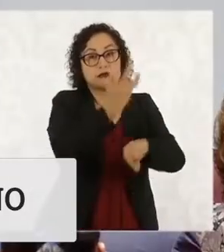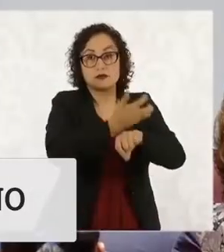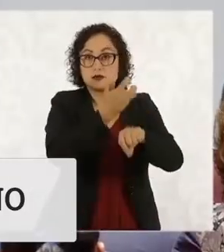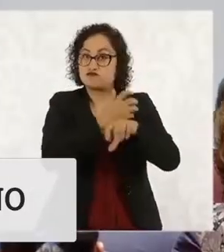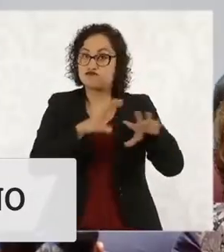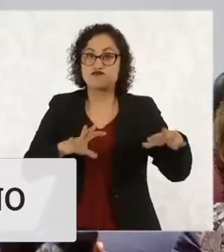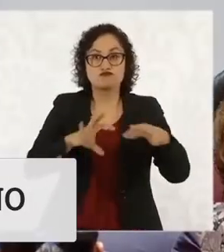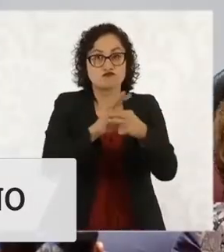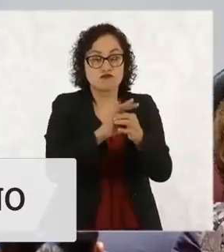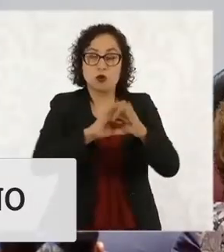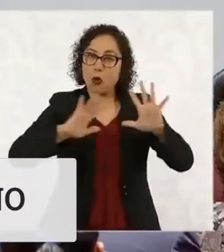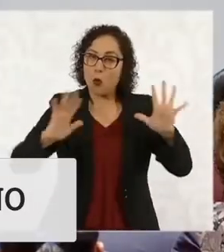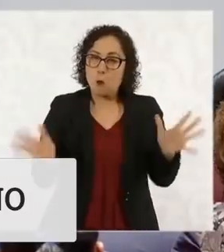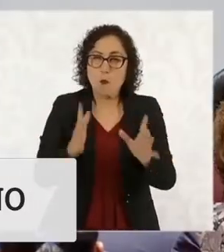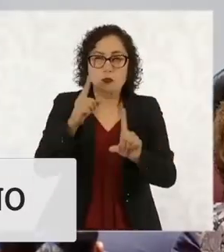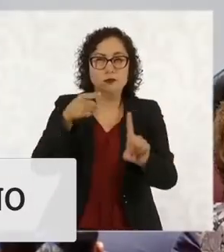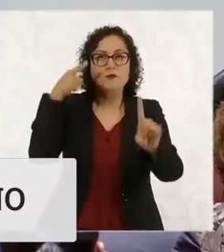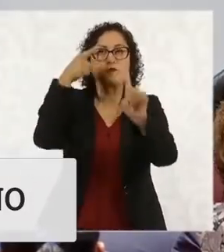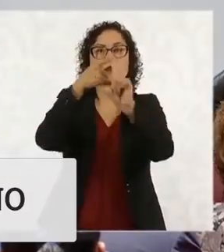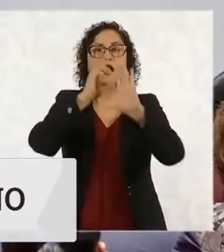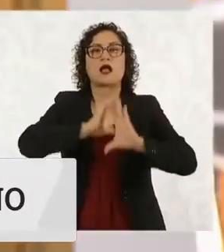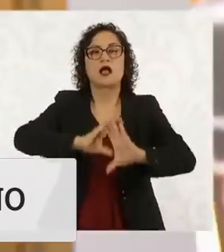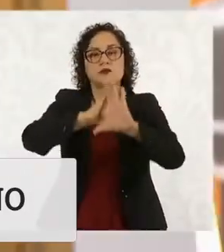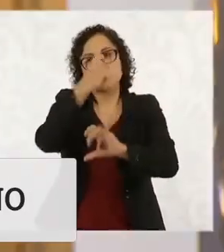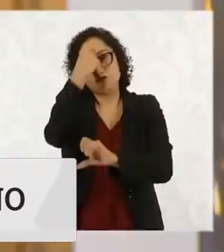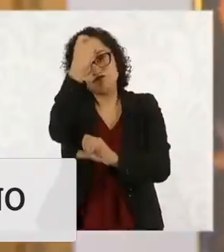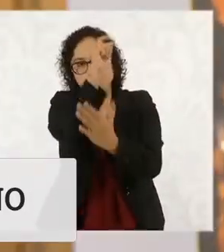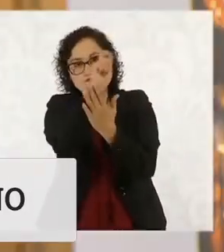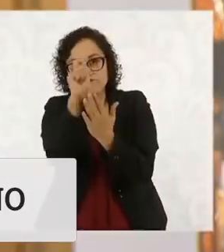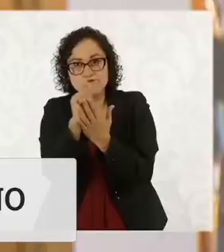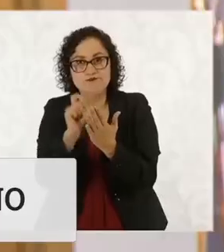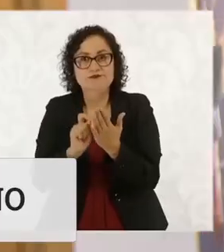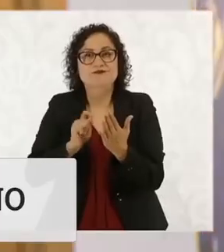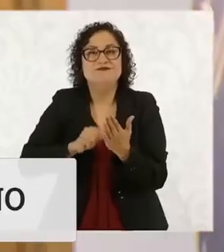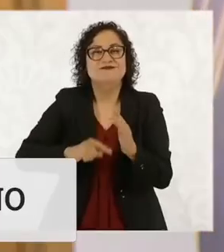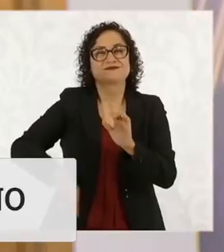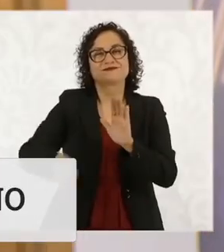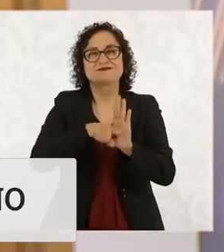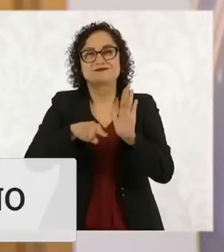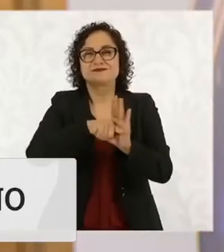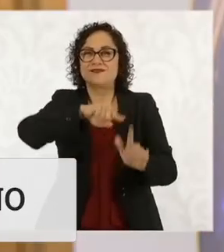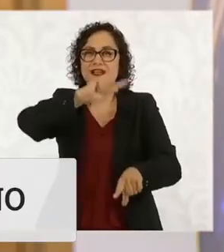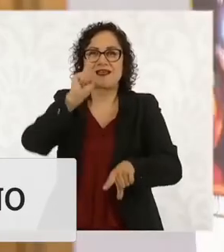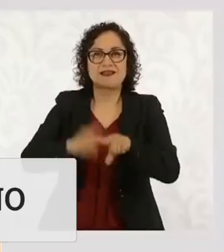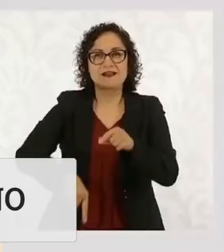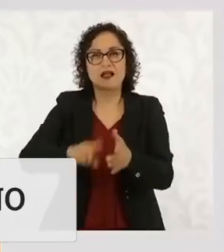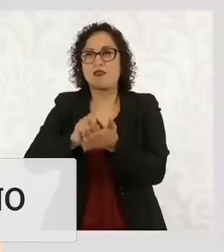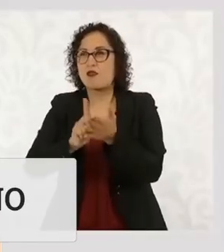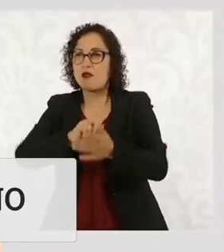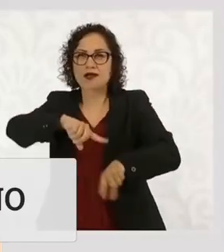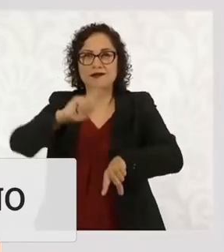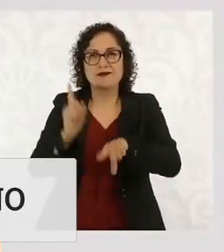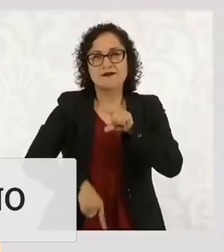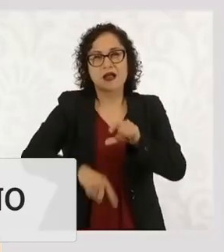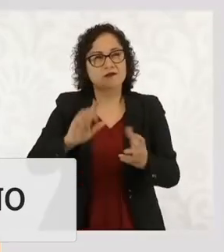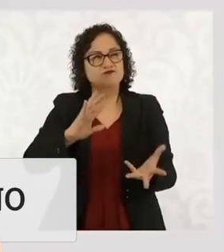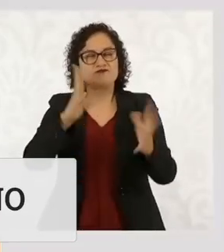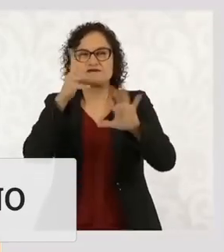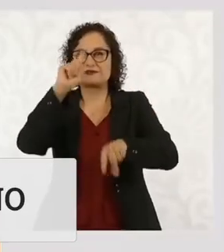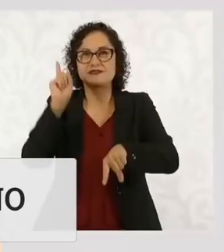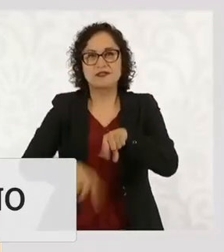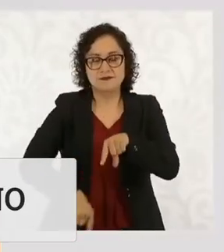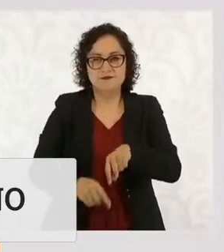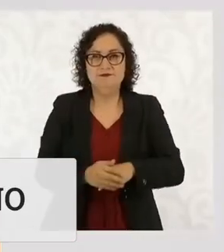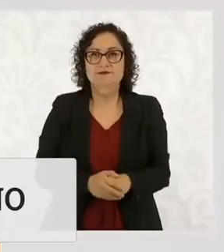música mexicana que no haga apología ni al consumo de las drogas ni a la violencia. Este año